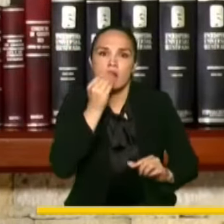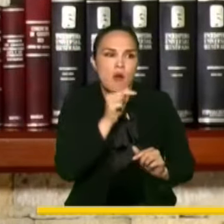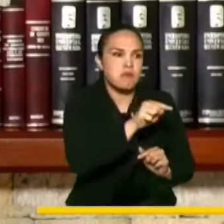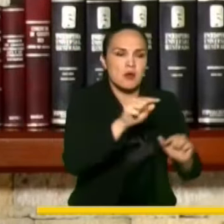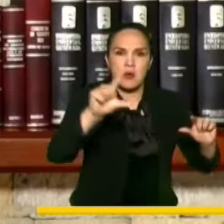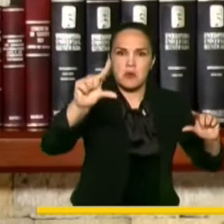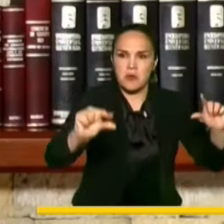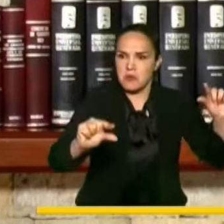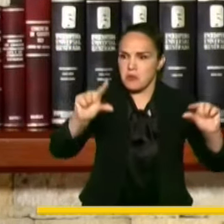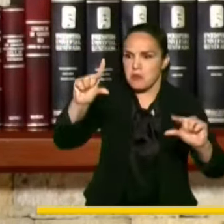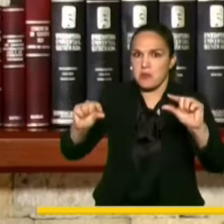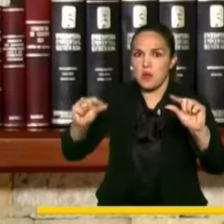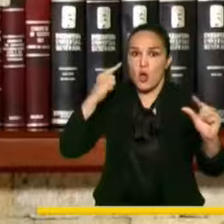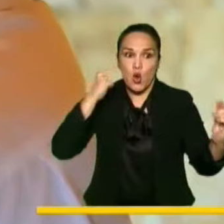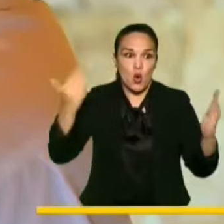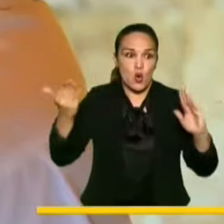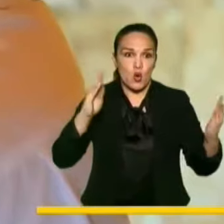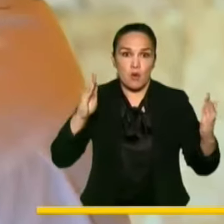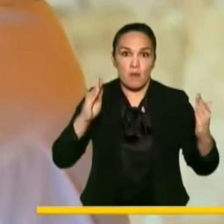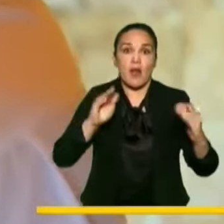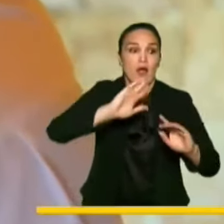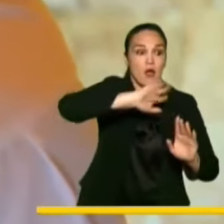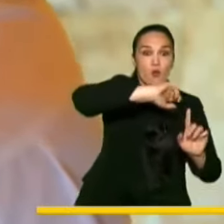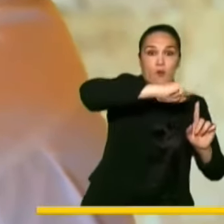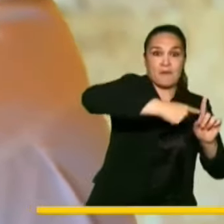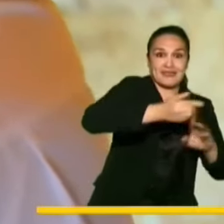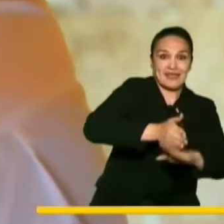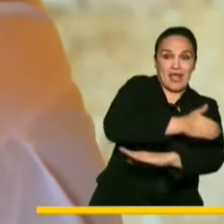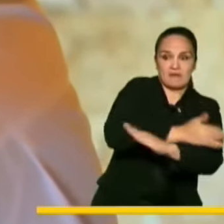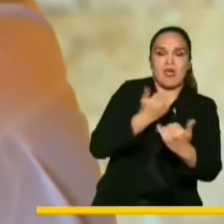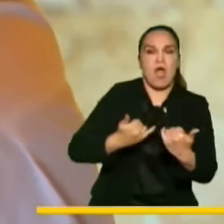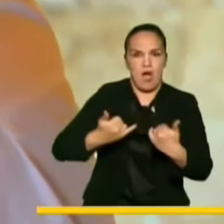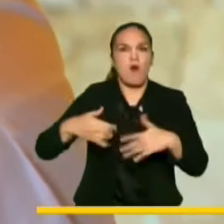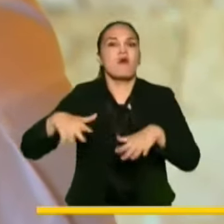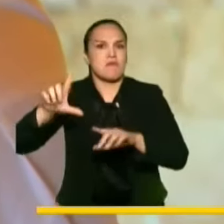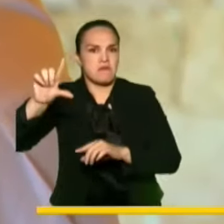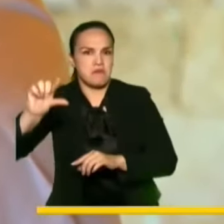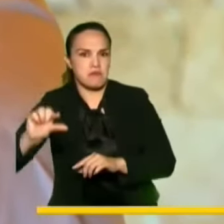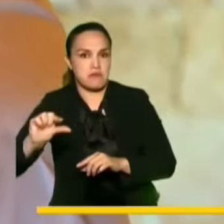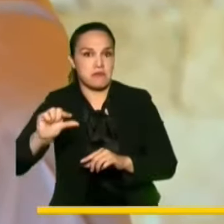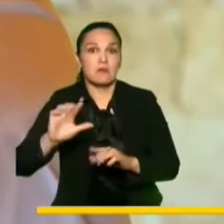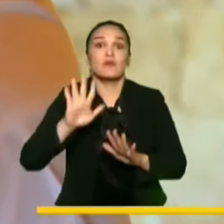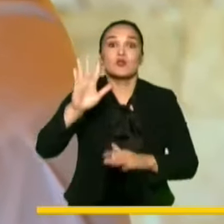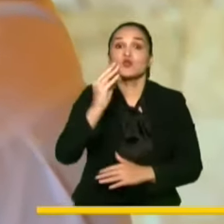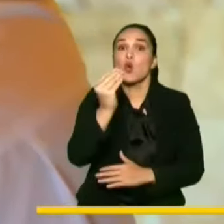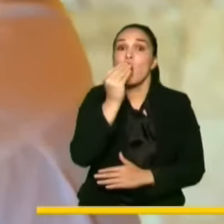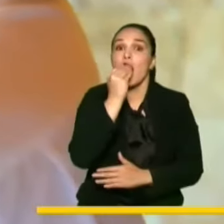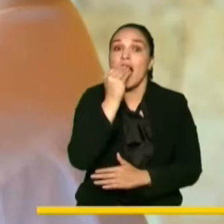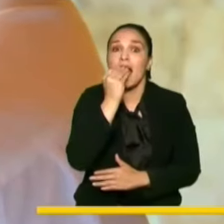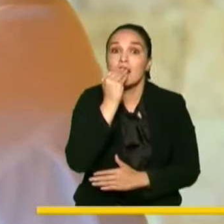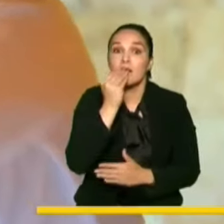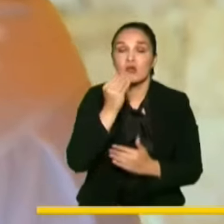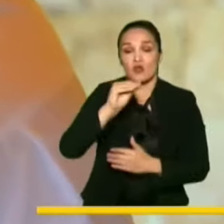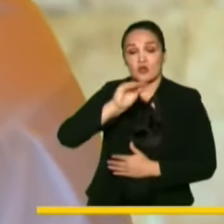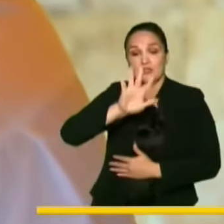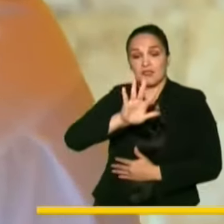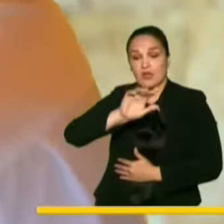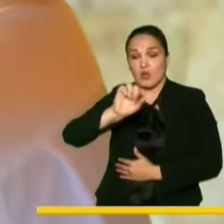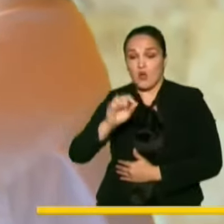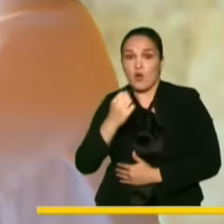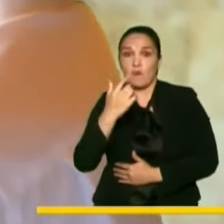con respecto al mes anterior. El crecimiento del precio de los alimentos ha sido el 5,5% de